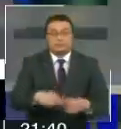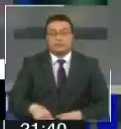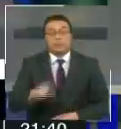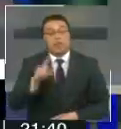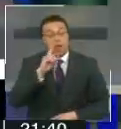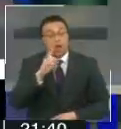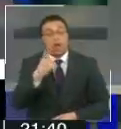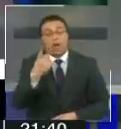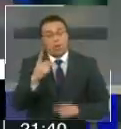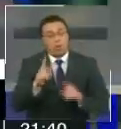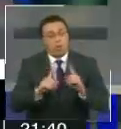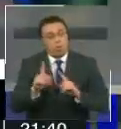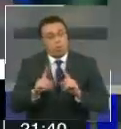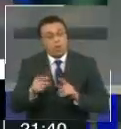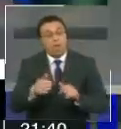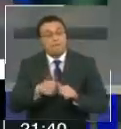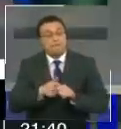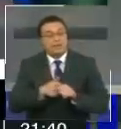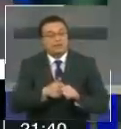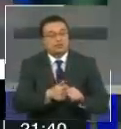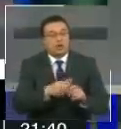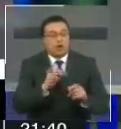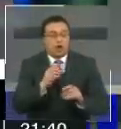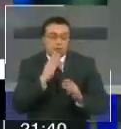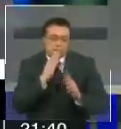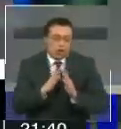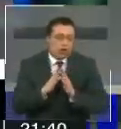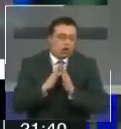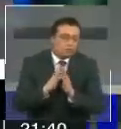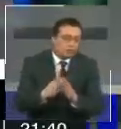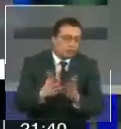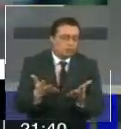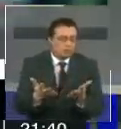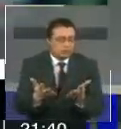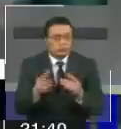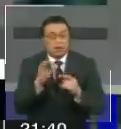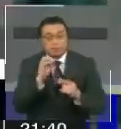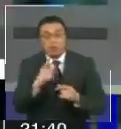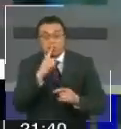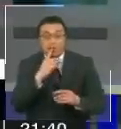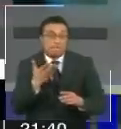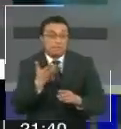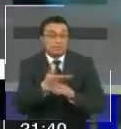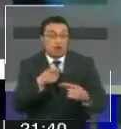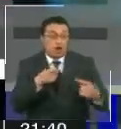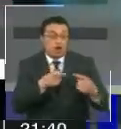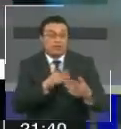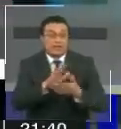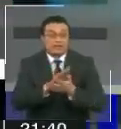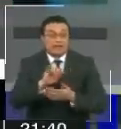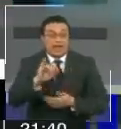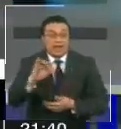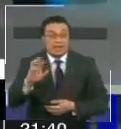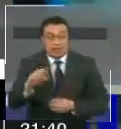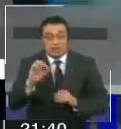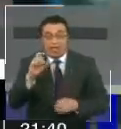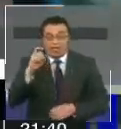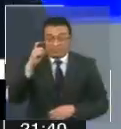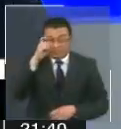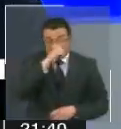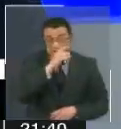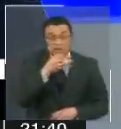alguna presión o alguna sugerencia de que presentar una petición de procesamiento contra Juan Emilio Cheire era complejo?